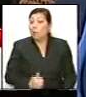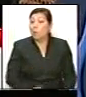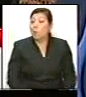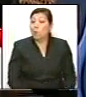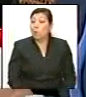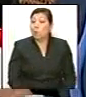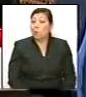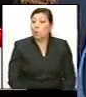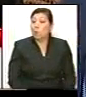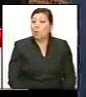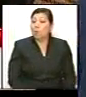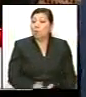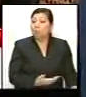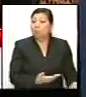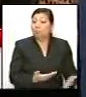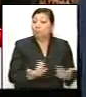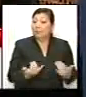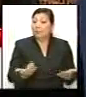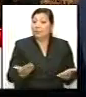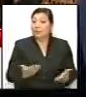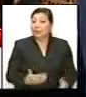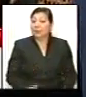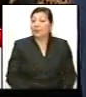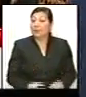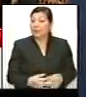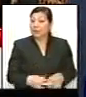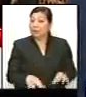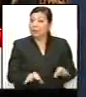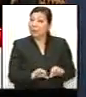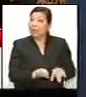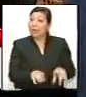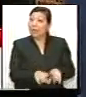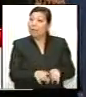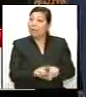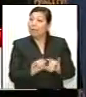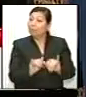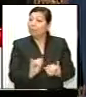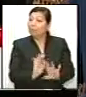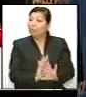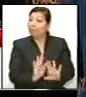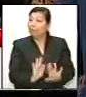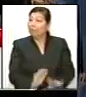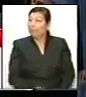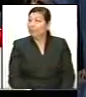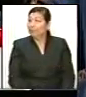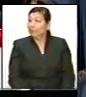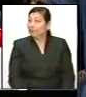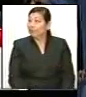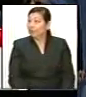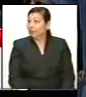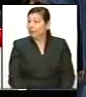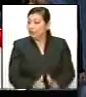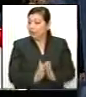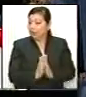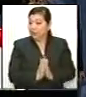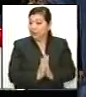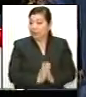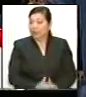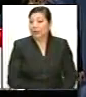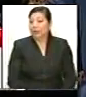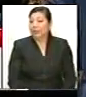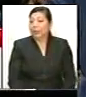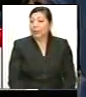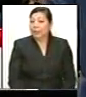por lo cual los invitados están aquí presentes, pero es importante también no dejar pasar esto, y solicito por favor, señor presidente,